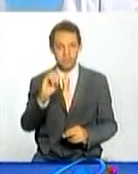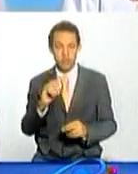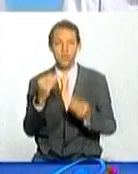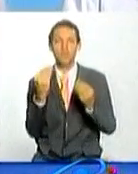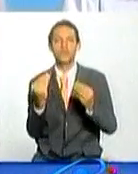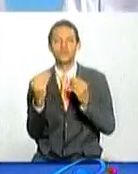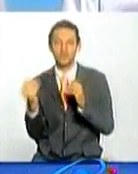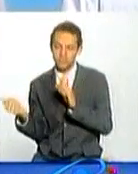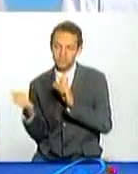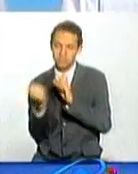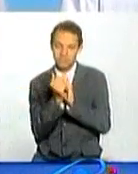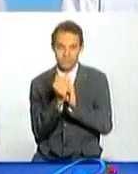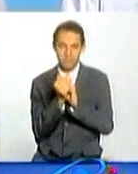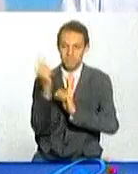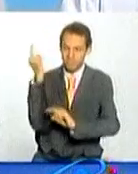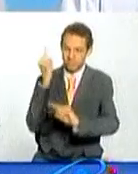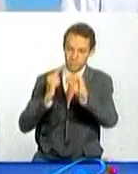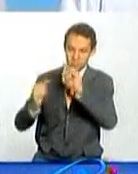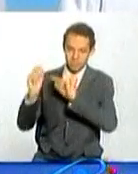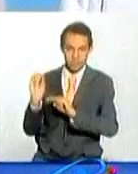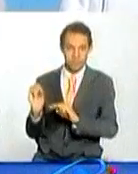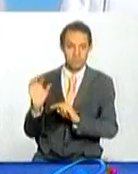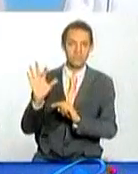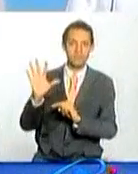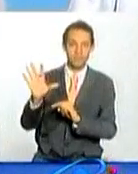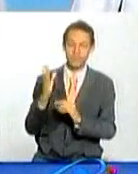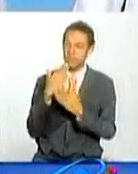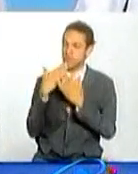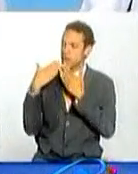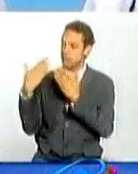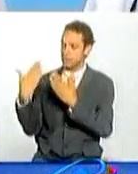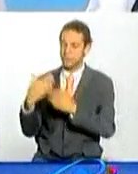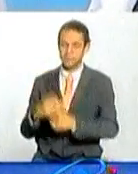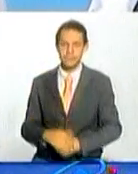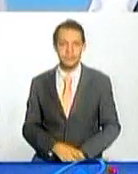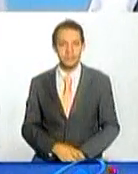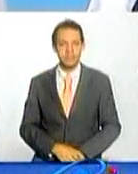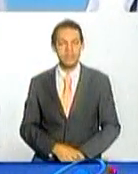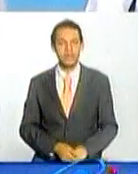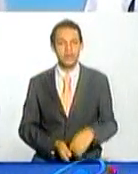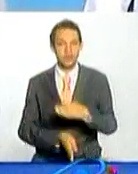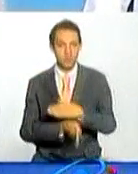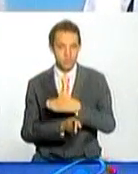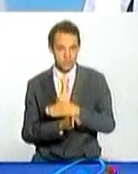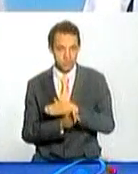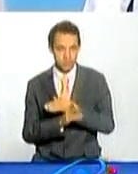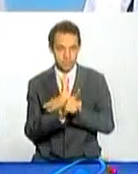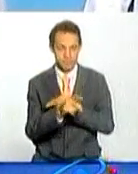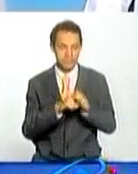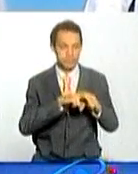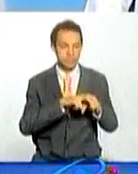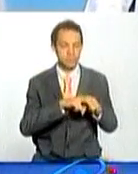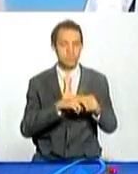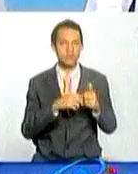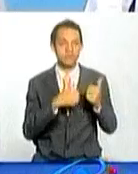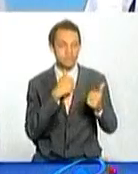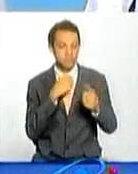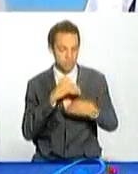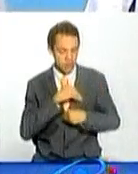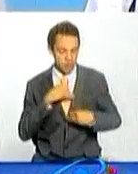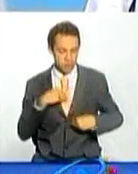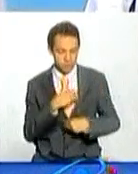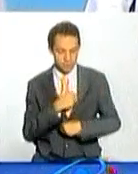en la distancia que nos ven en otros países. Doctor Mauricio. Bueno, entonces continuando con los órganos que podemos visualizar